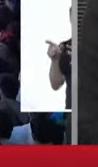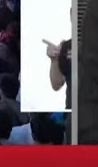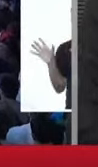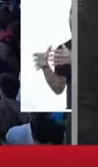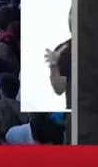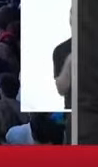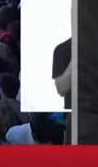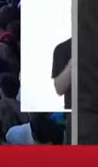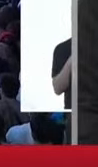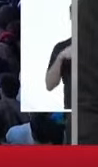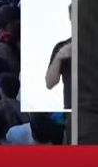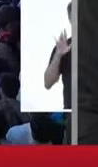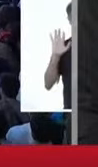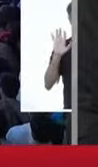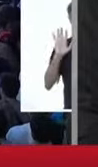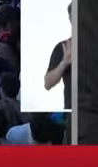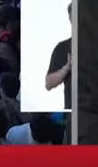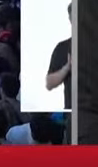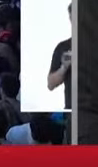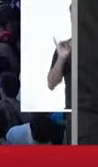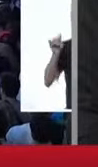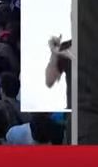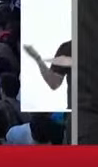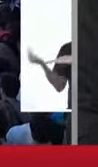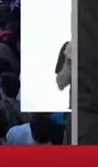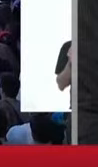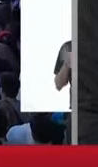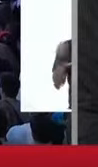está en la política, de terceros, de